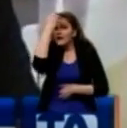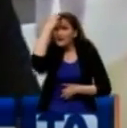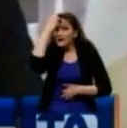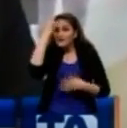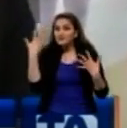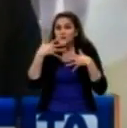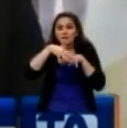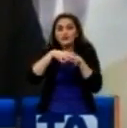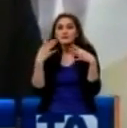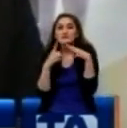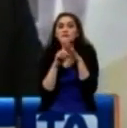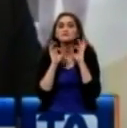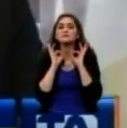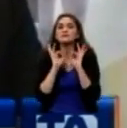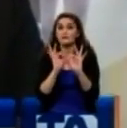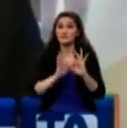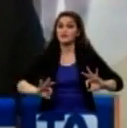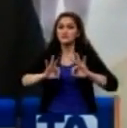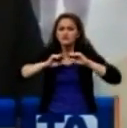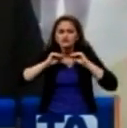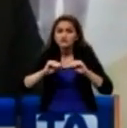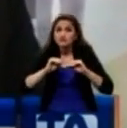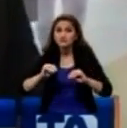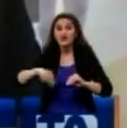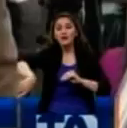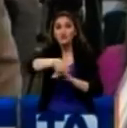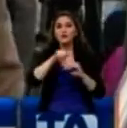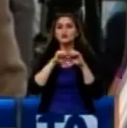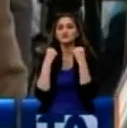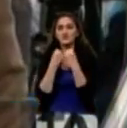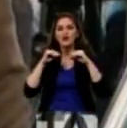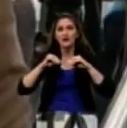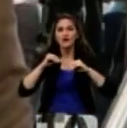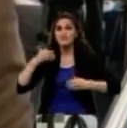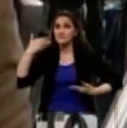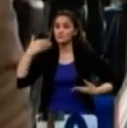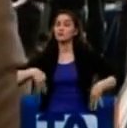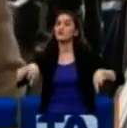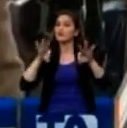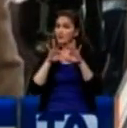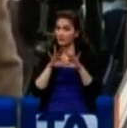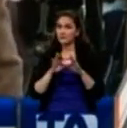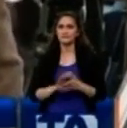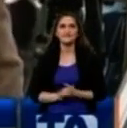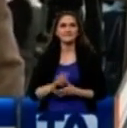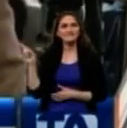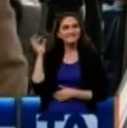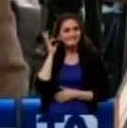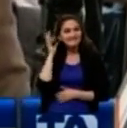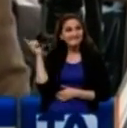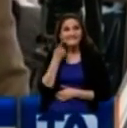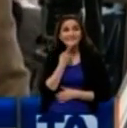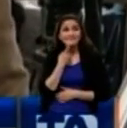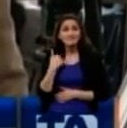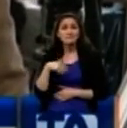integral implica crear conciencia política y social tras la inauguración del año electivo en la región costa la agenda